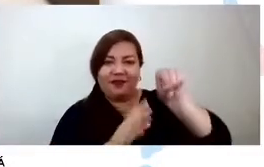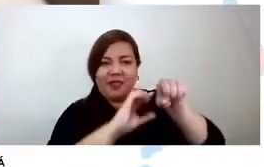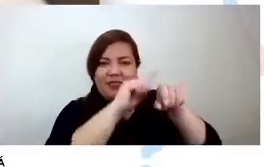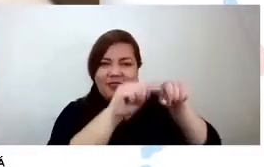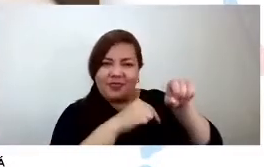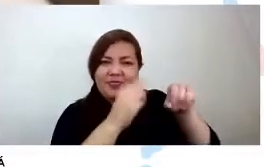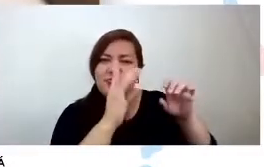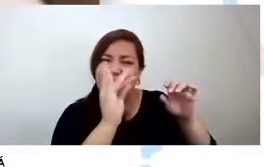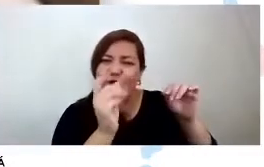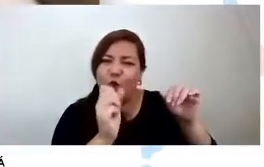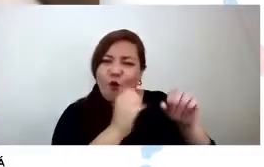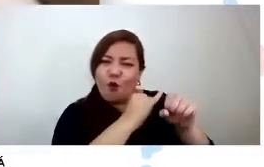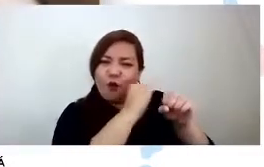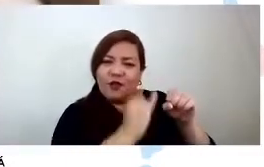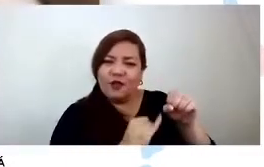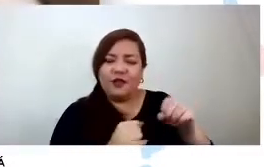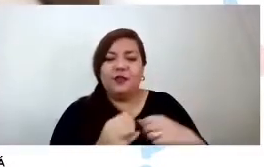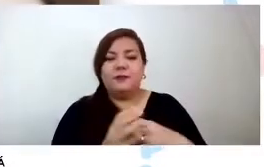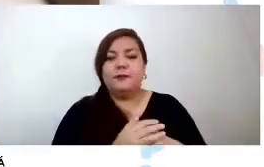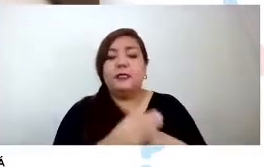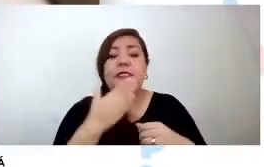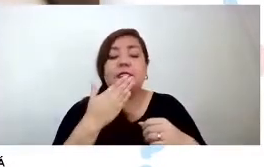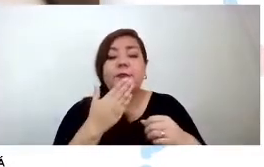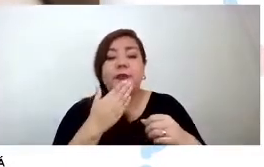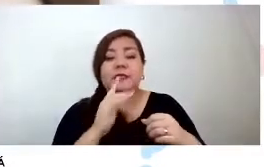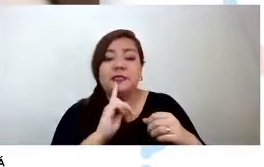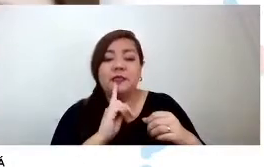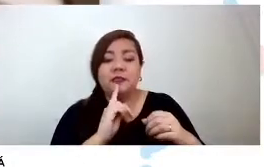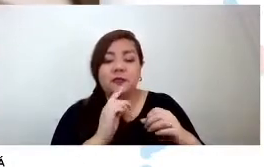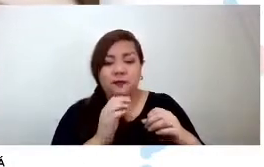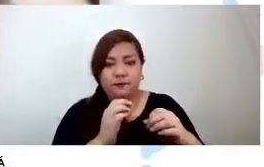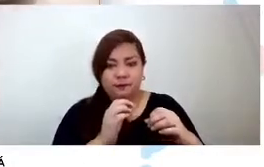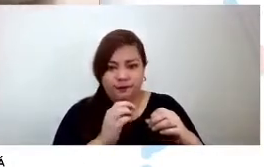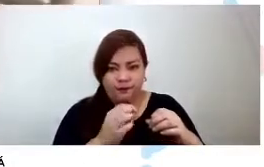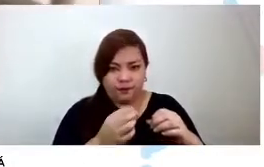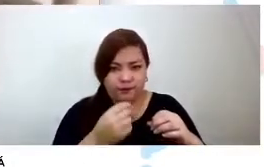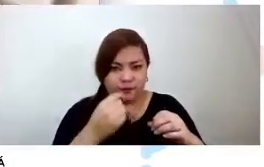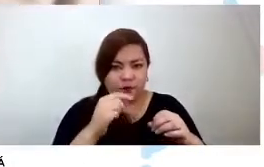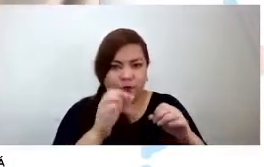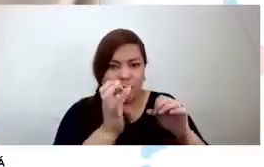Y además tienen un ano acá.